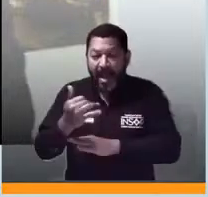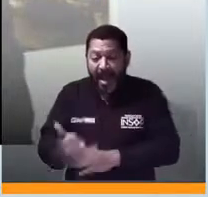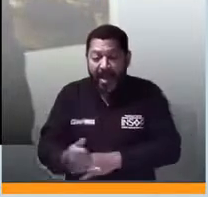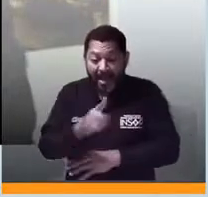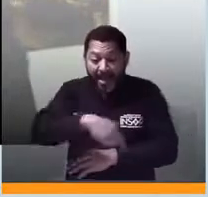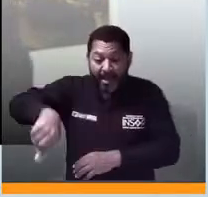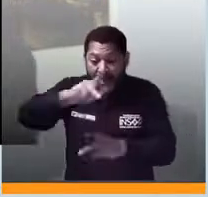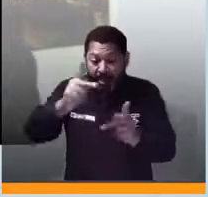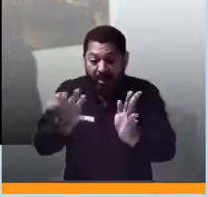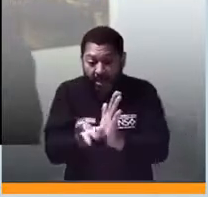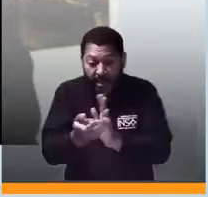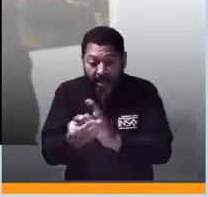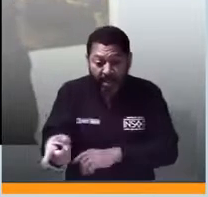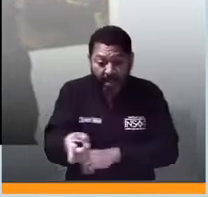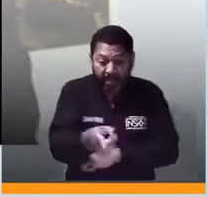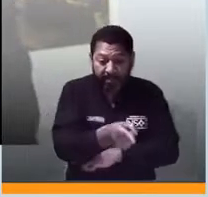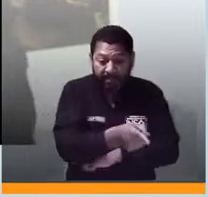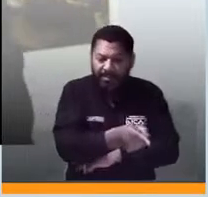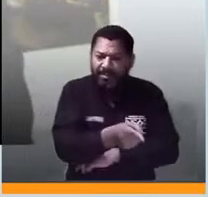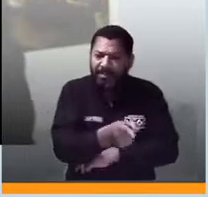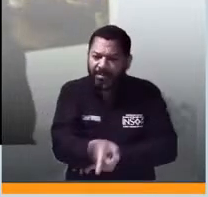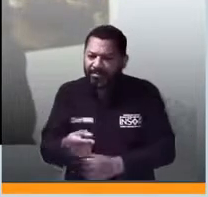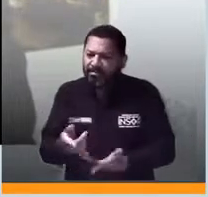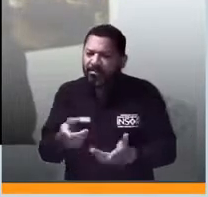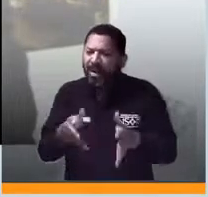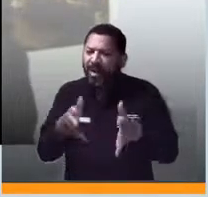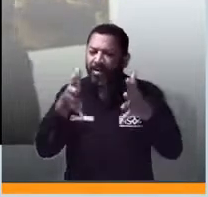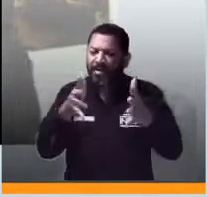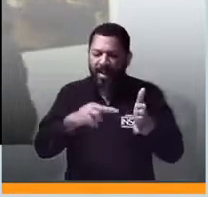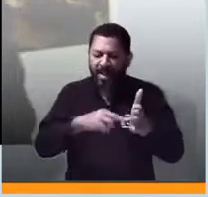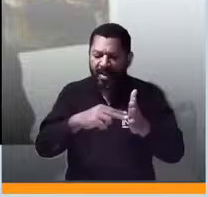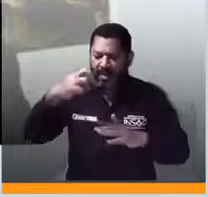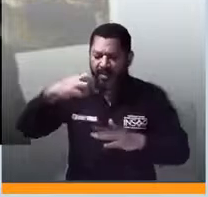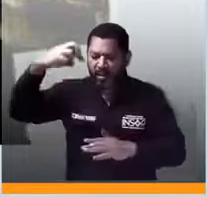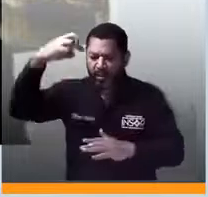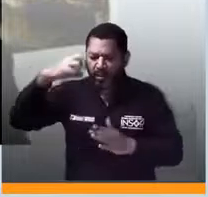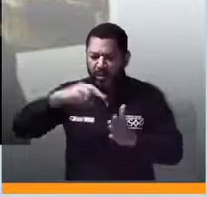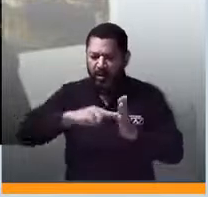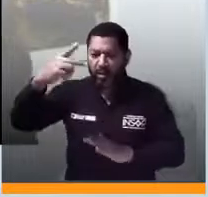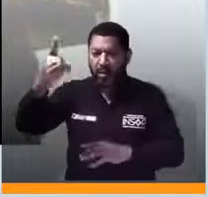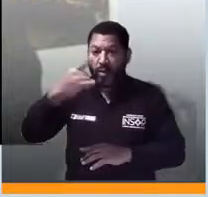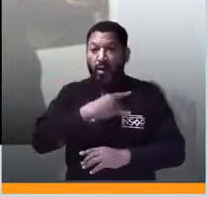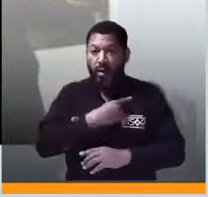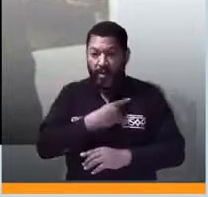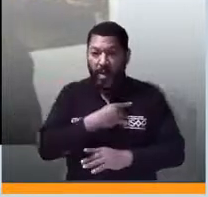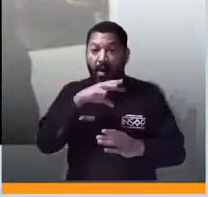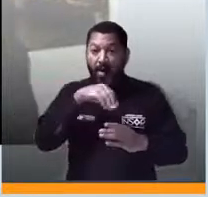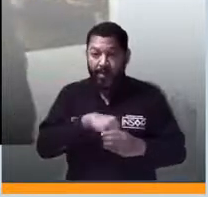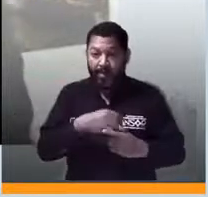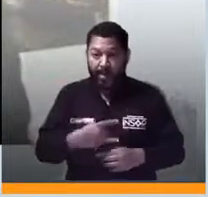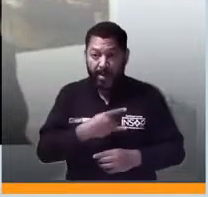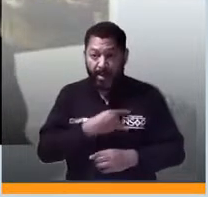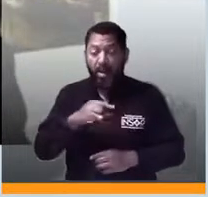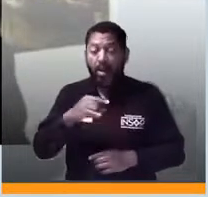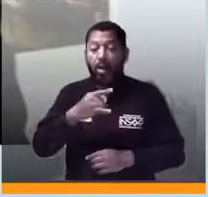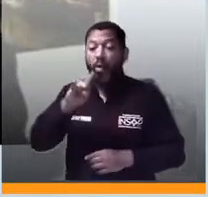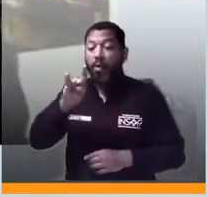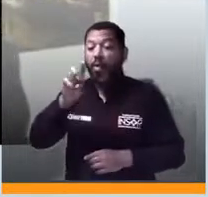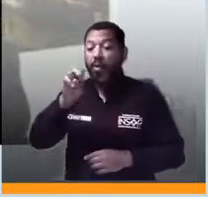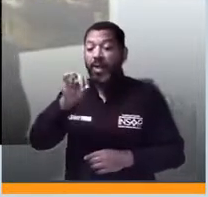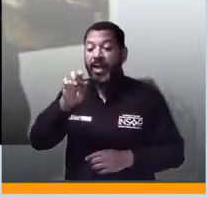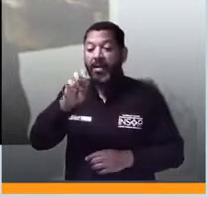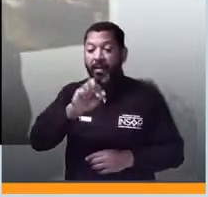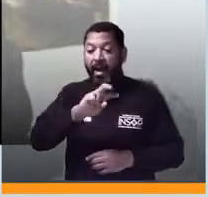los estudiantes o que se realiza con los estudiantes para la formación técnica, profesional, tecnológica y la universitaria que hacemos en este caso UNIPAS, que es una